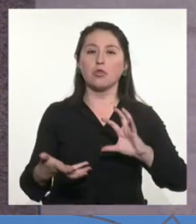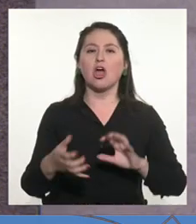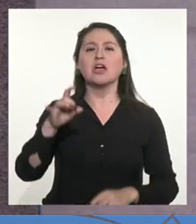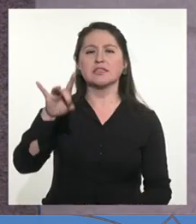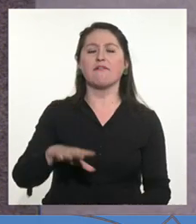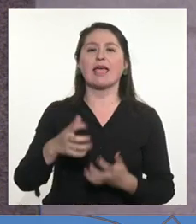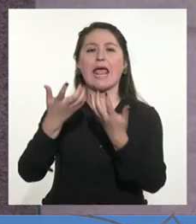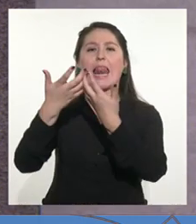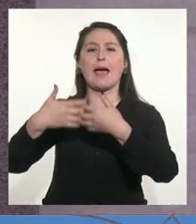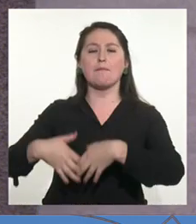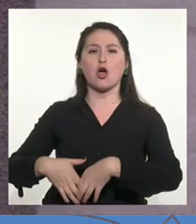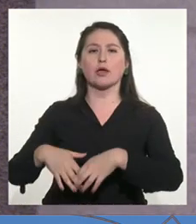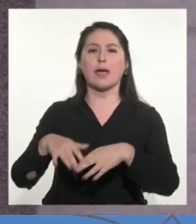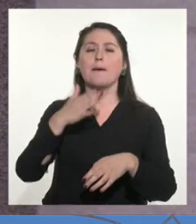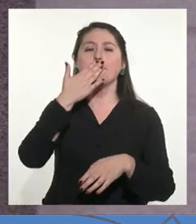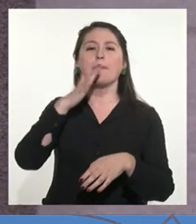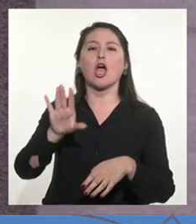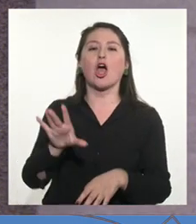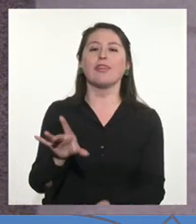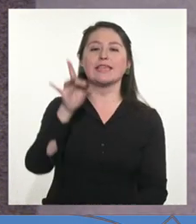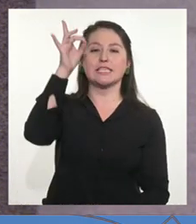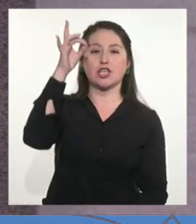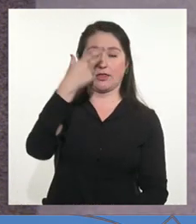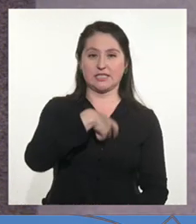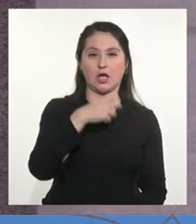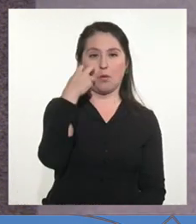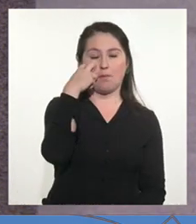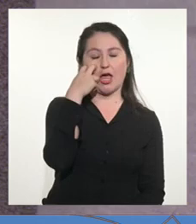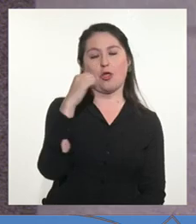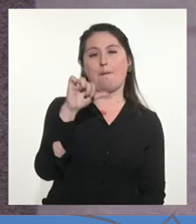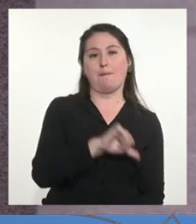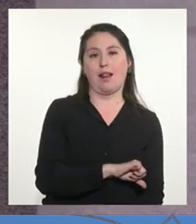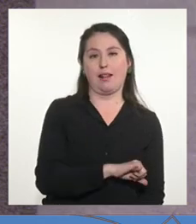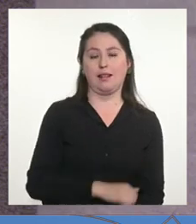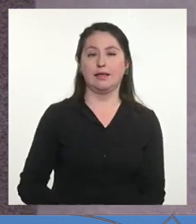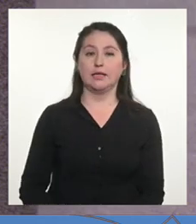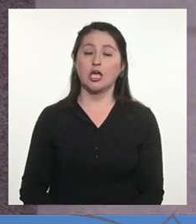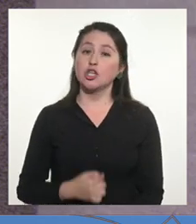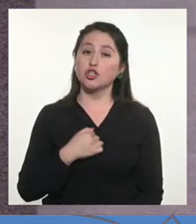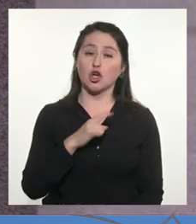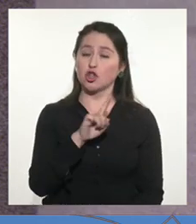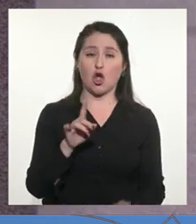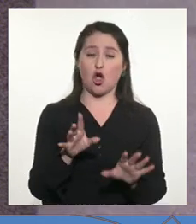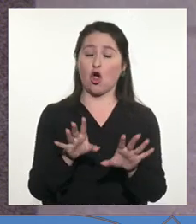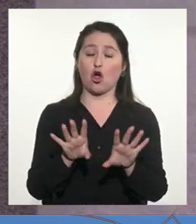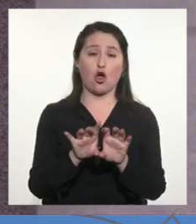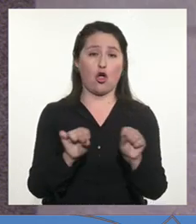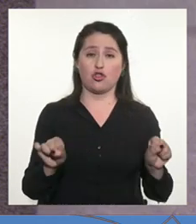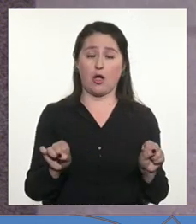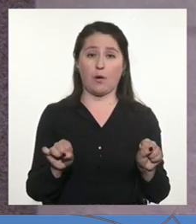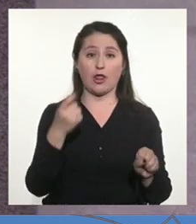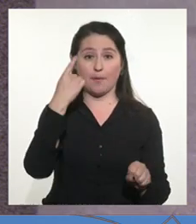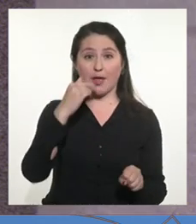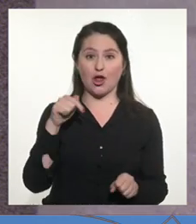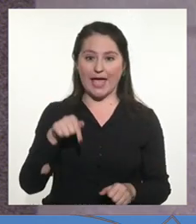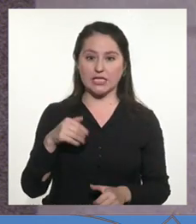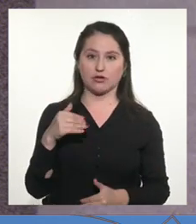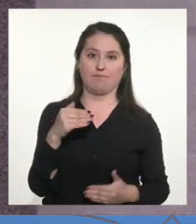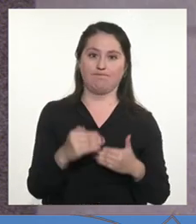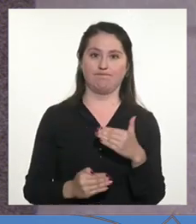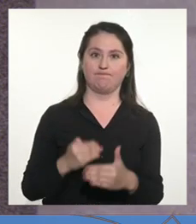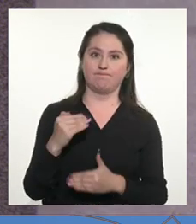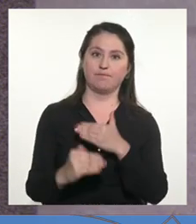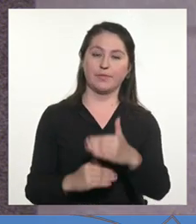máquina van a tomar mucho mejor decisión los seres humanos yo creo que yo no comparto eso pero eso viene a pasos acelerados y mo